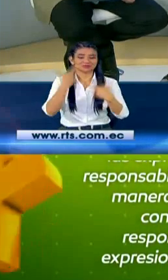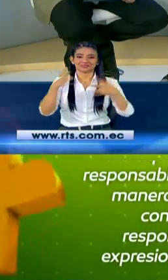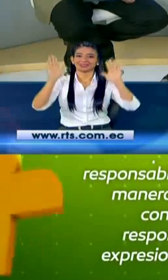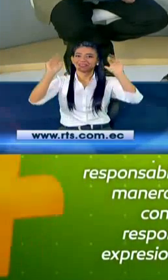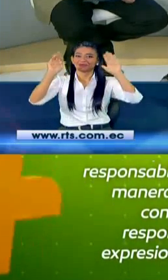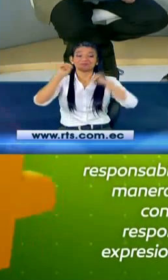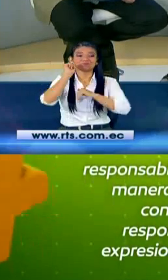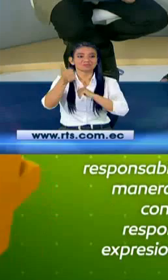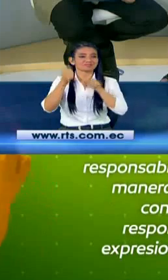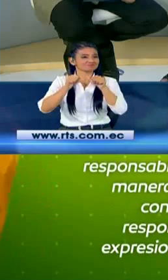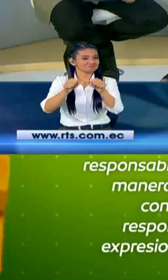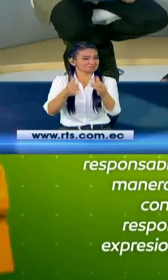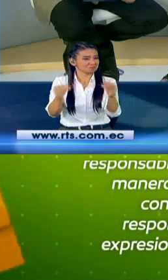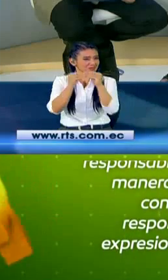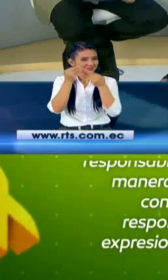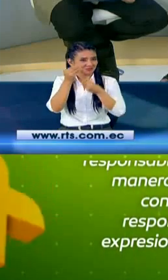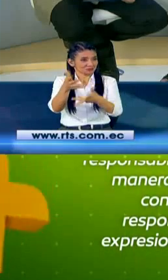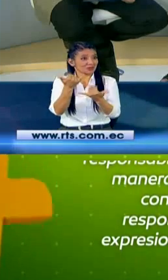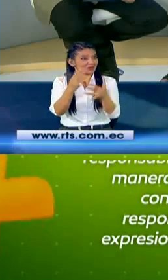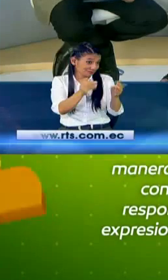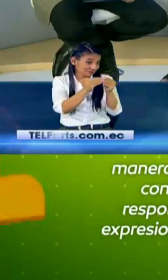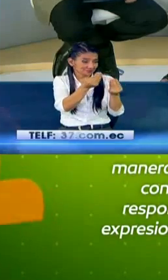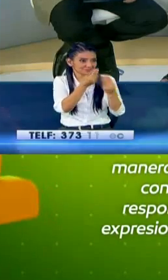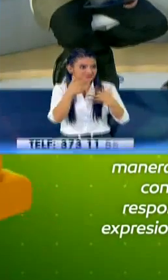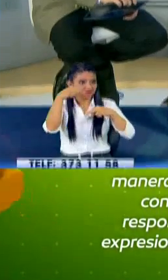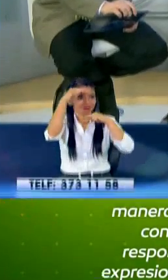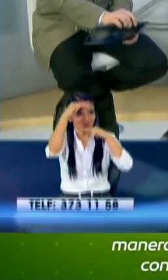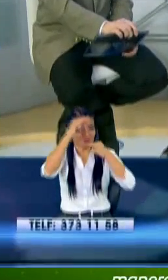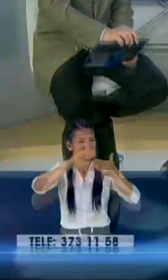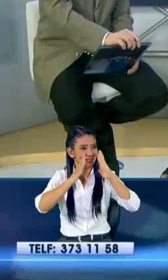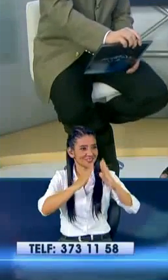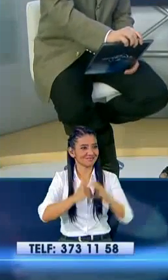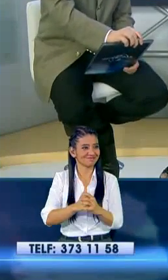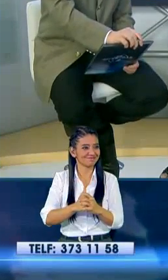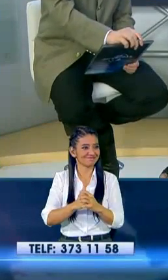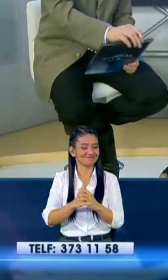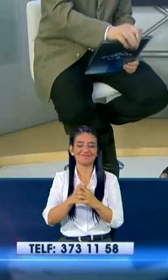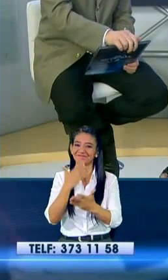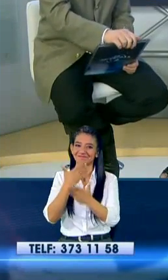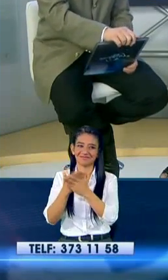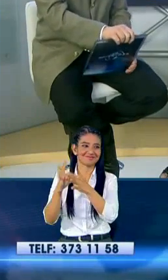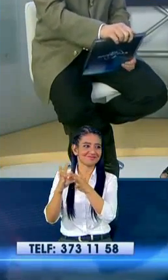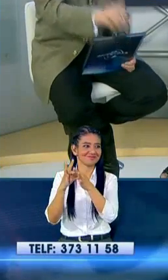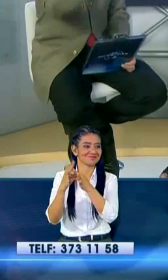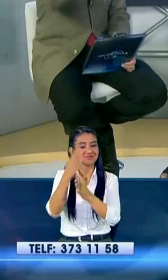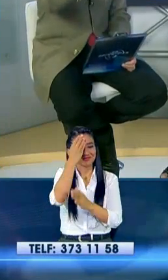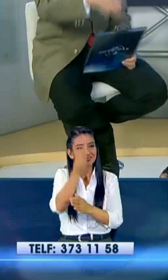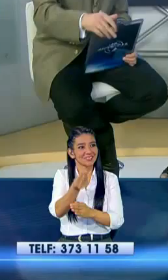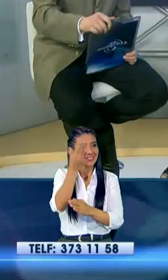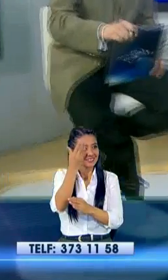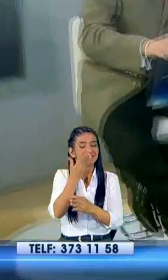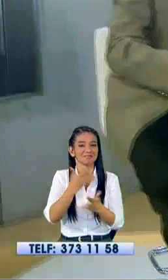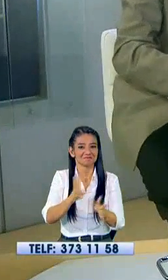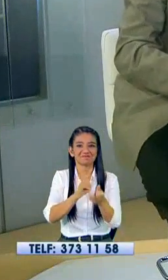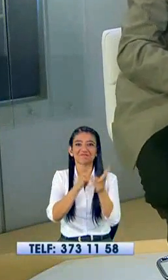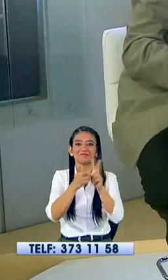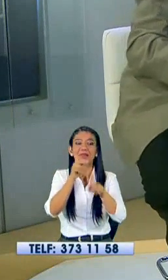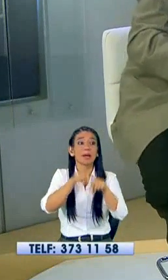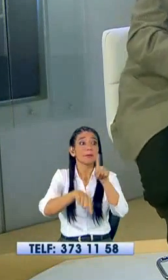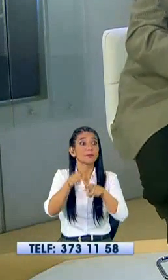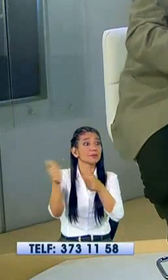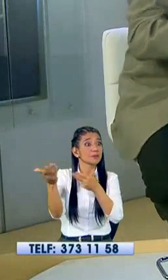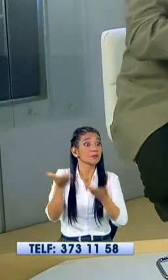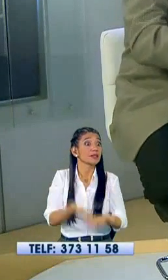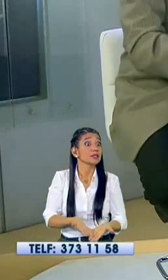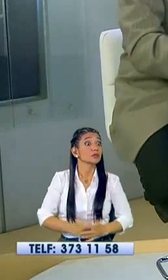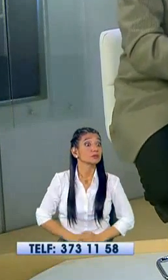con más información, pero es momento de saludar a Brito y a Robert, que están de la comunidad. Gracias, chicos. Gran día para ustedes. Buen camino. Vecinos y amigos, bienvenidos de Brito y de